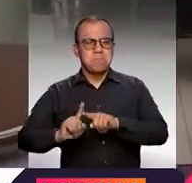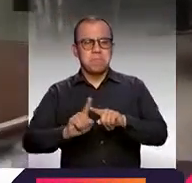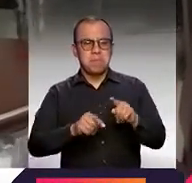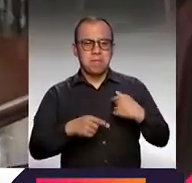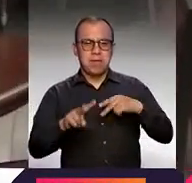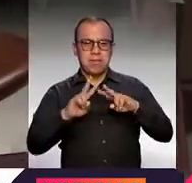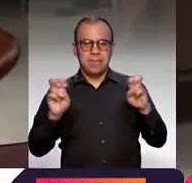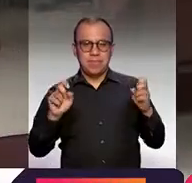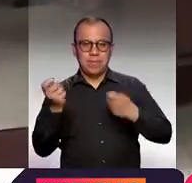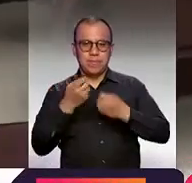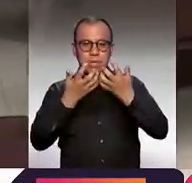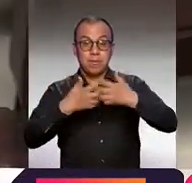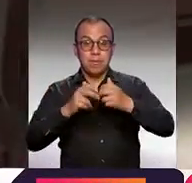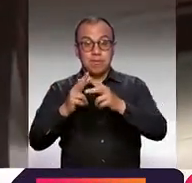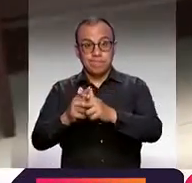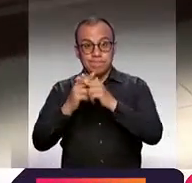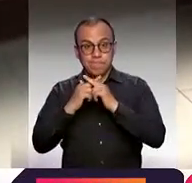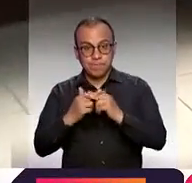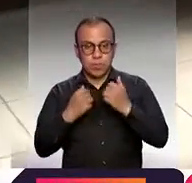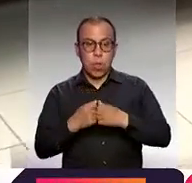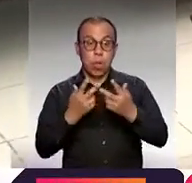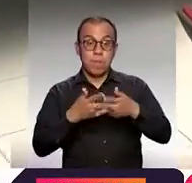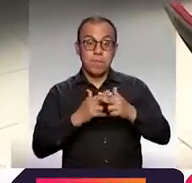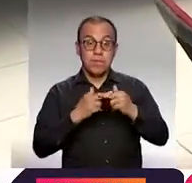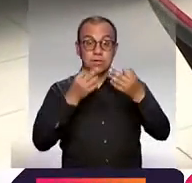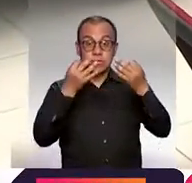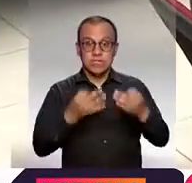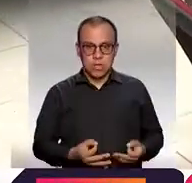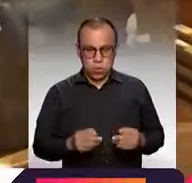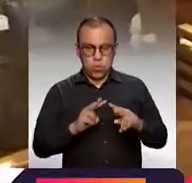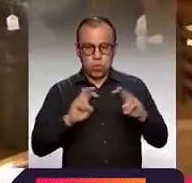negocio, desde microcréditos, microseguros, hasta